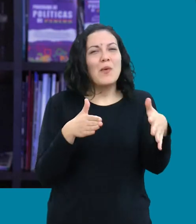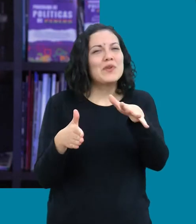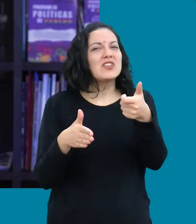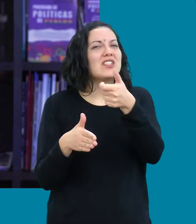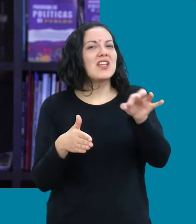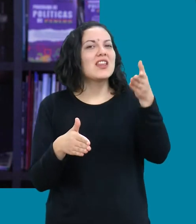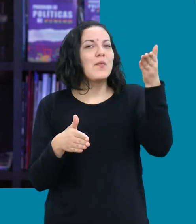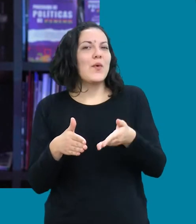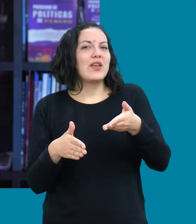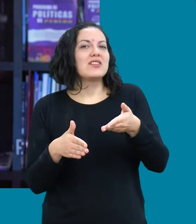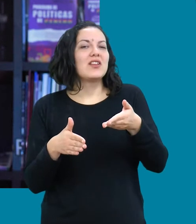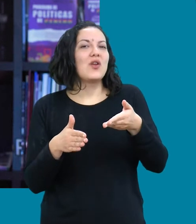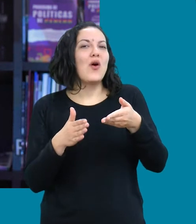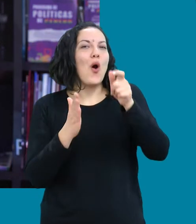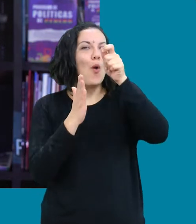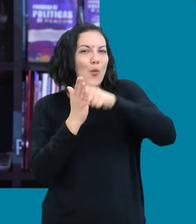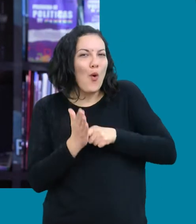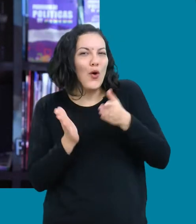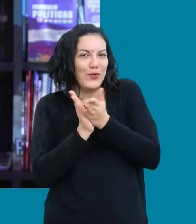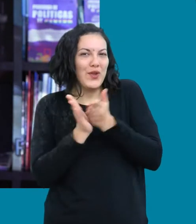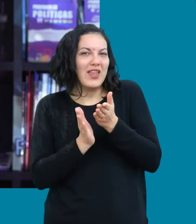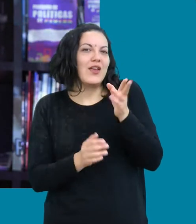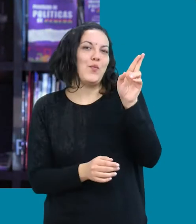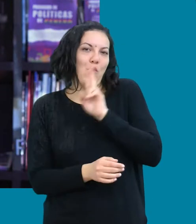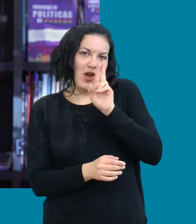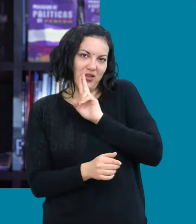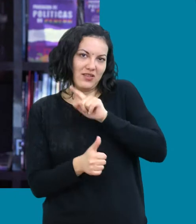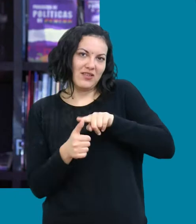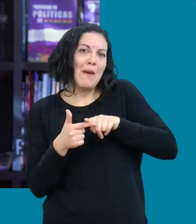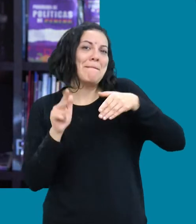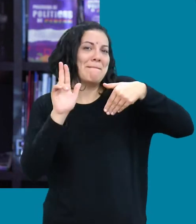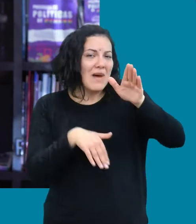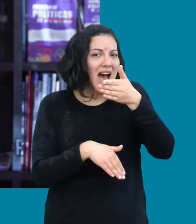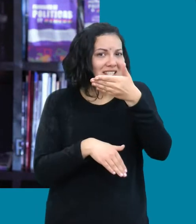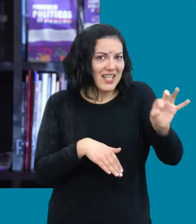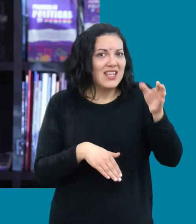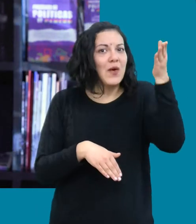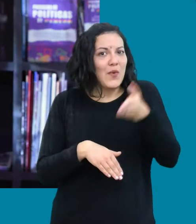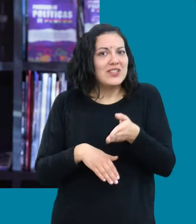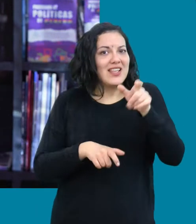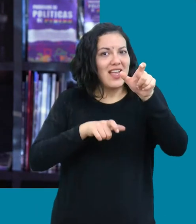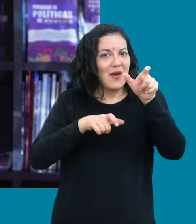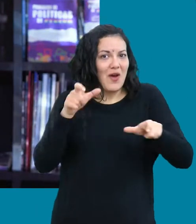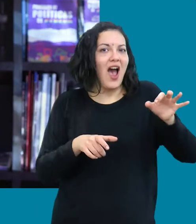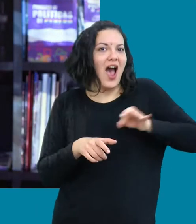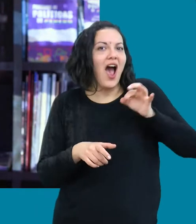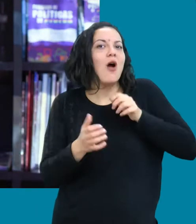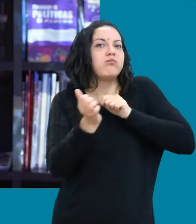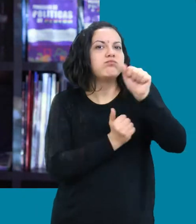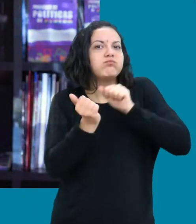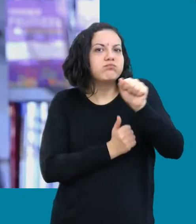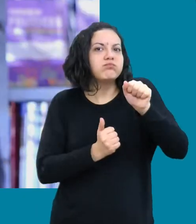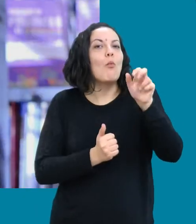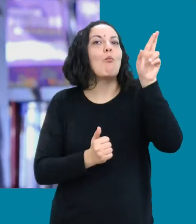60% de su matrícula estudiantil es femenina, más del 60% de quienes se gradúan anualmente son